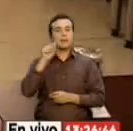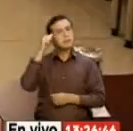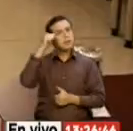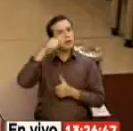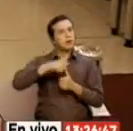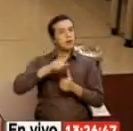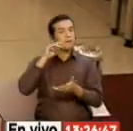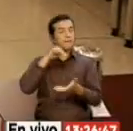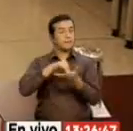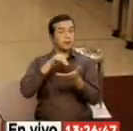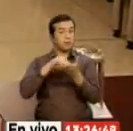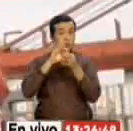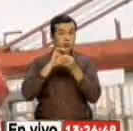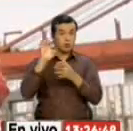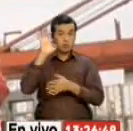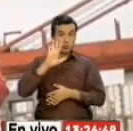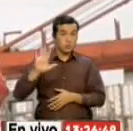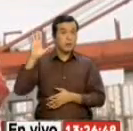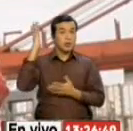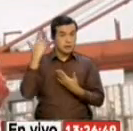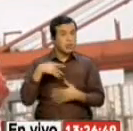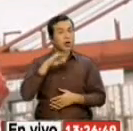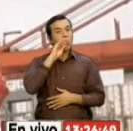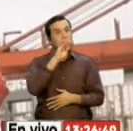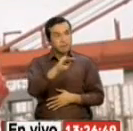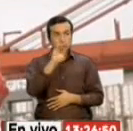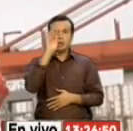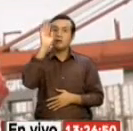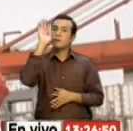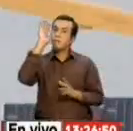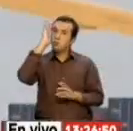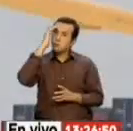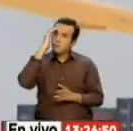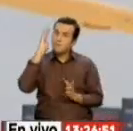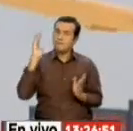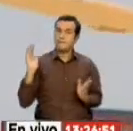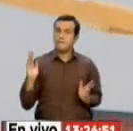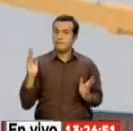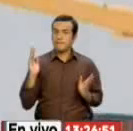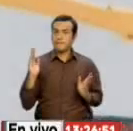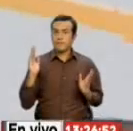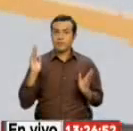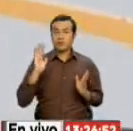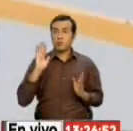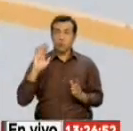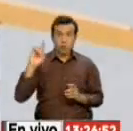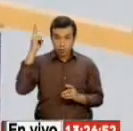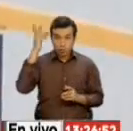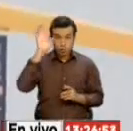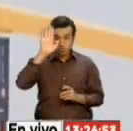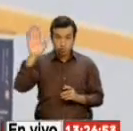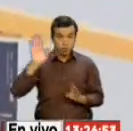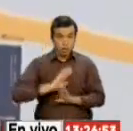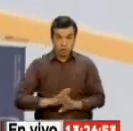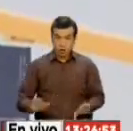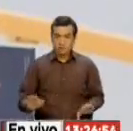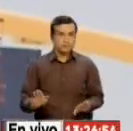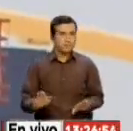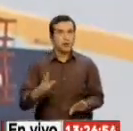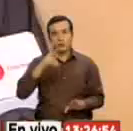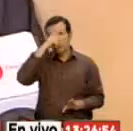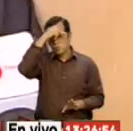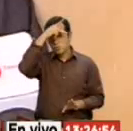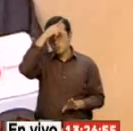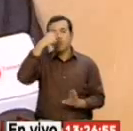los miembros de la Unión Europea ya manifestaron su preocupación, pero precisa que no son los únicos. Si Perú,